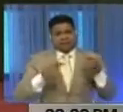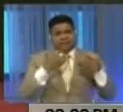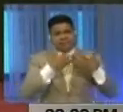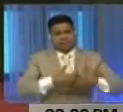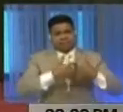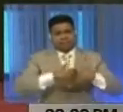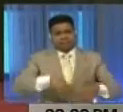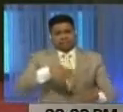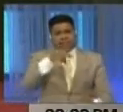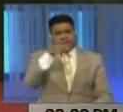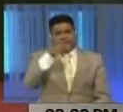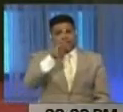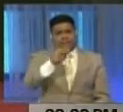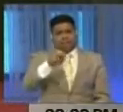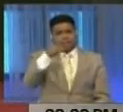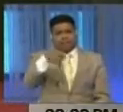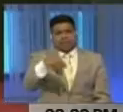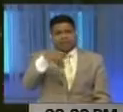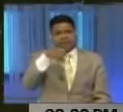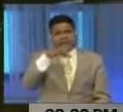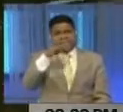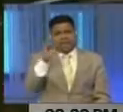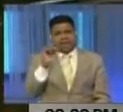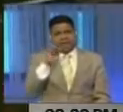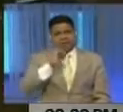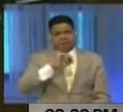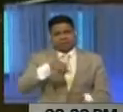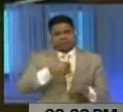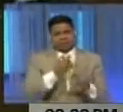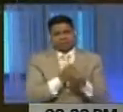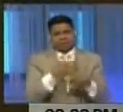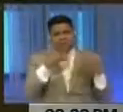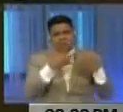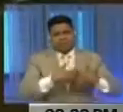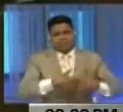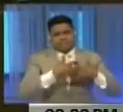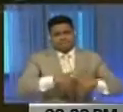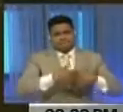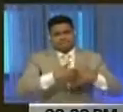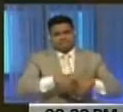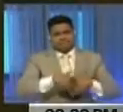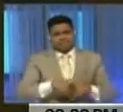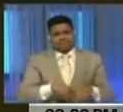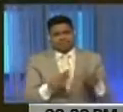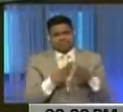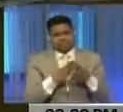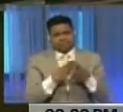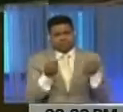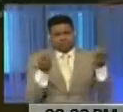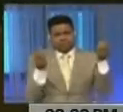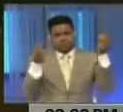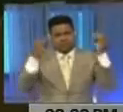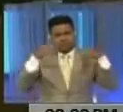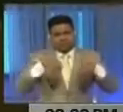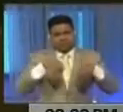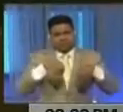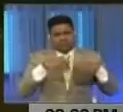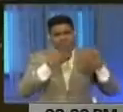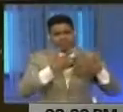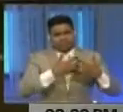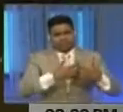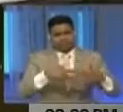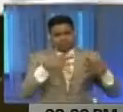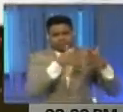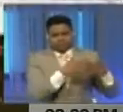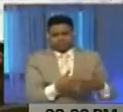MPE International. Empresa minera canadiense en consorcio con la empresa norteamericana Fortis